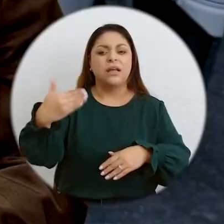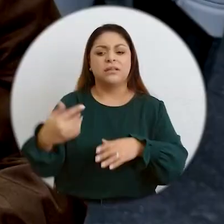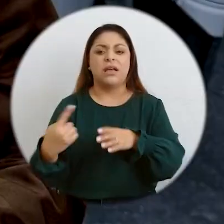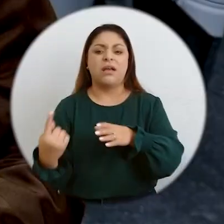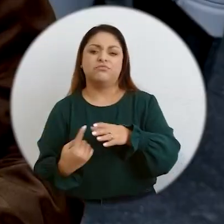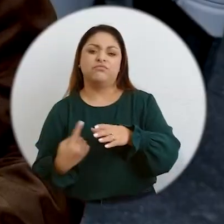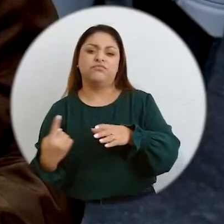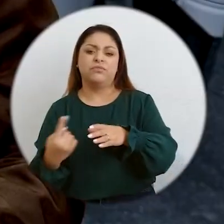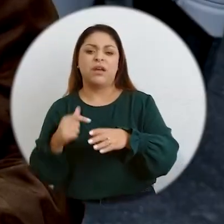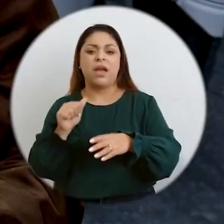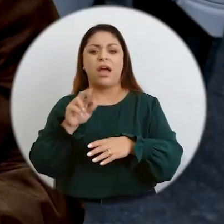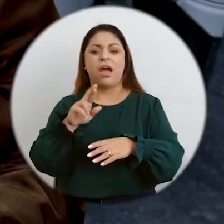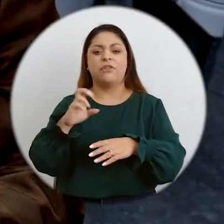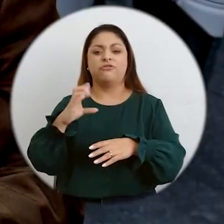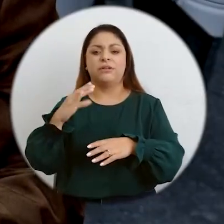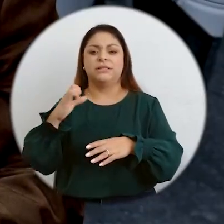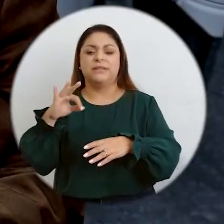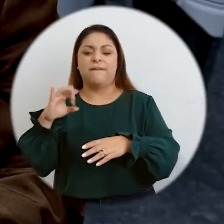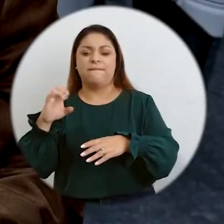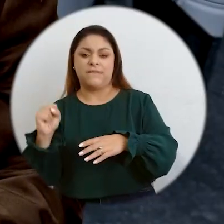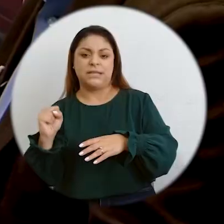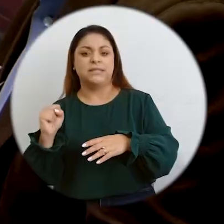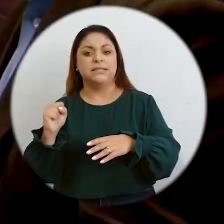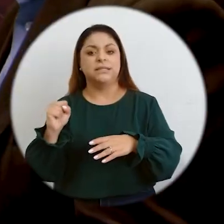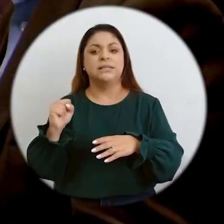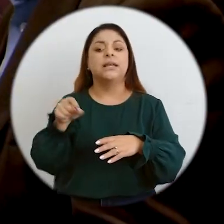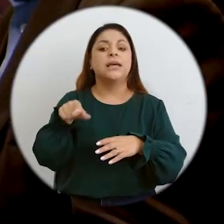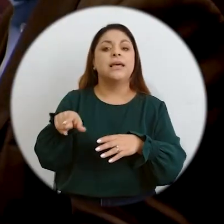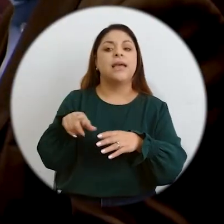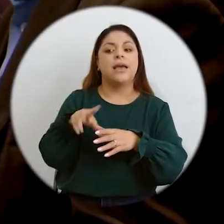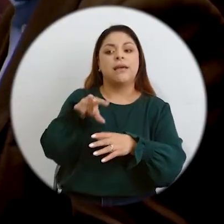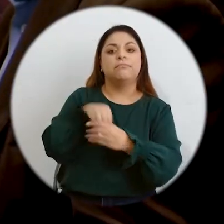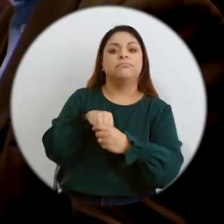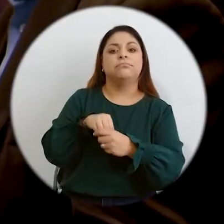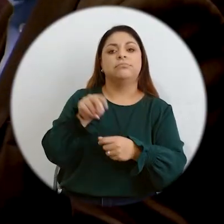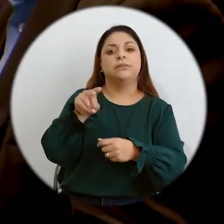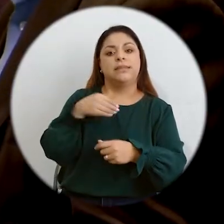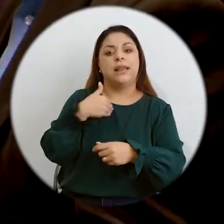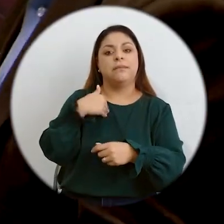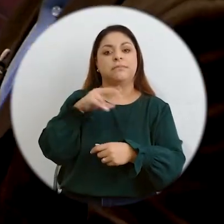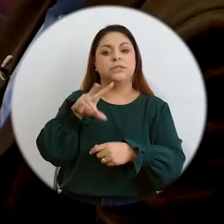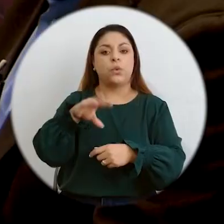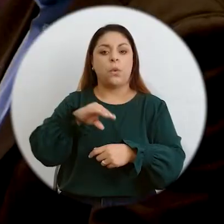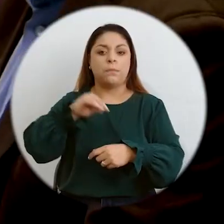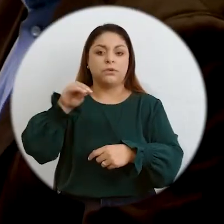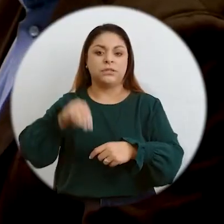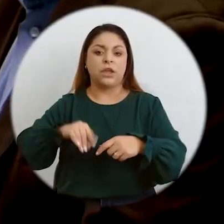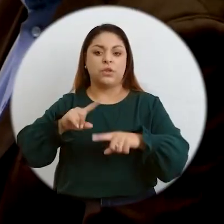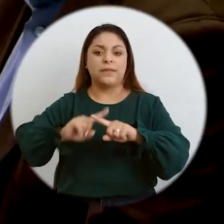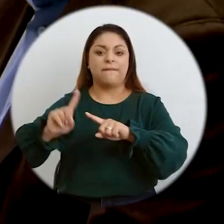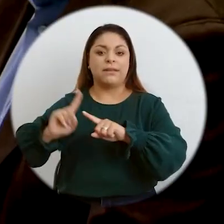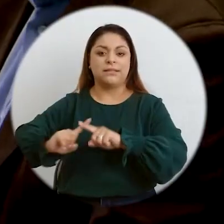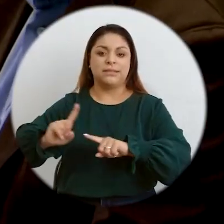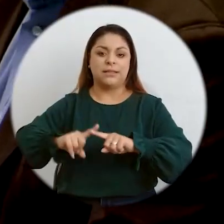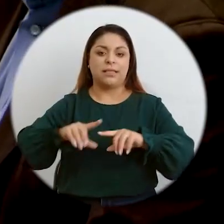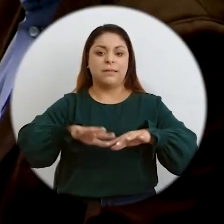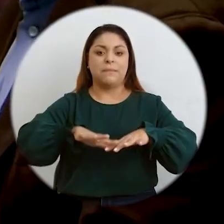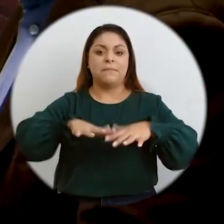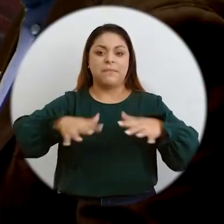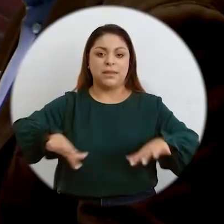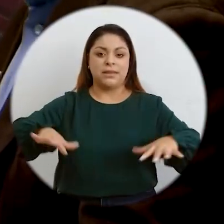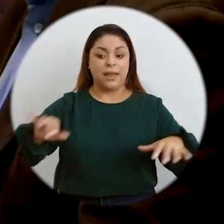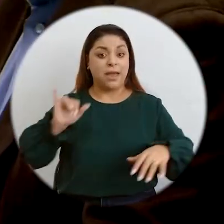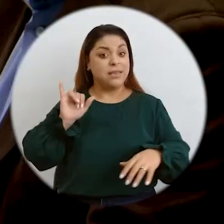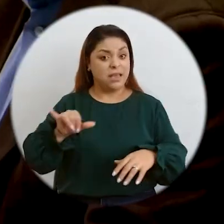en conjunto albergan el 25% de la diversidad marina. Y ese mismo proceso lo vivimos todos